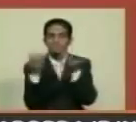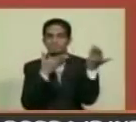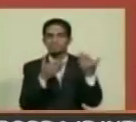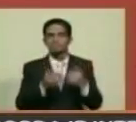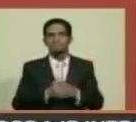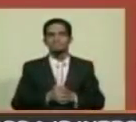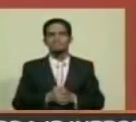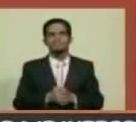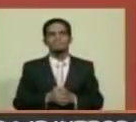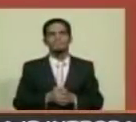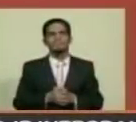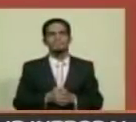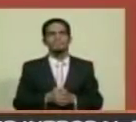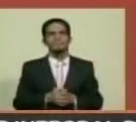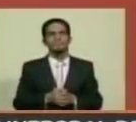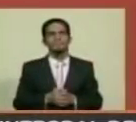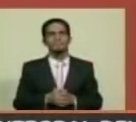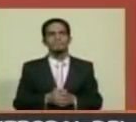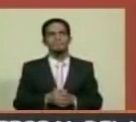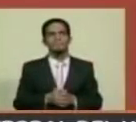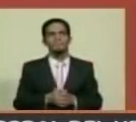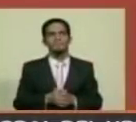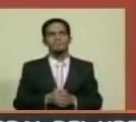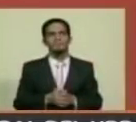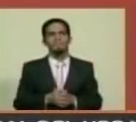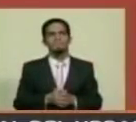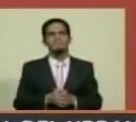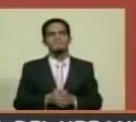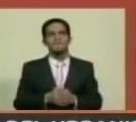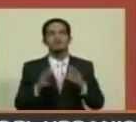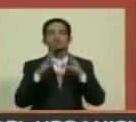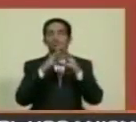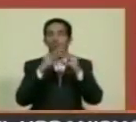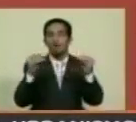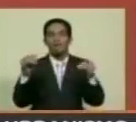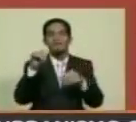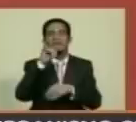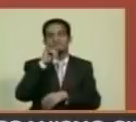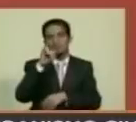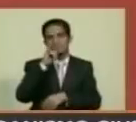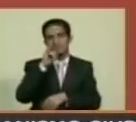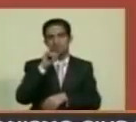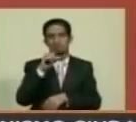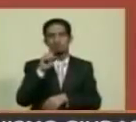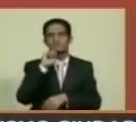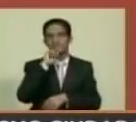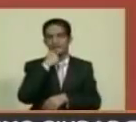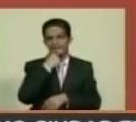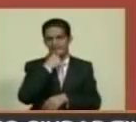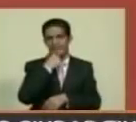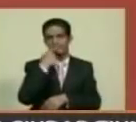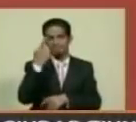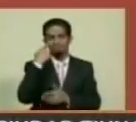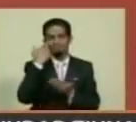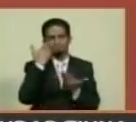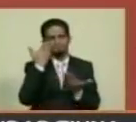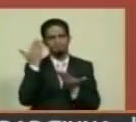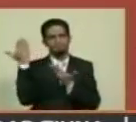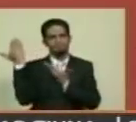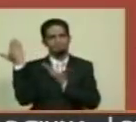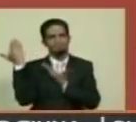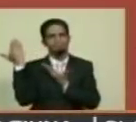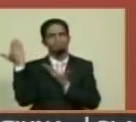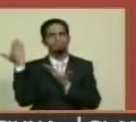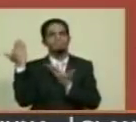alias Berlín, el despliegue logístico de las de los envíos que hiciera el